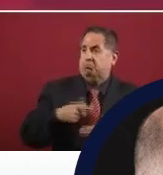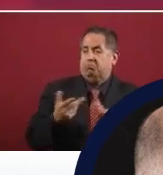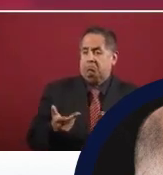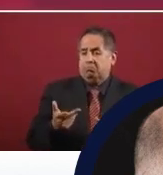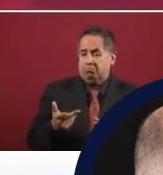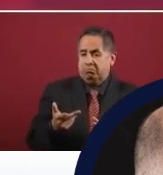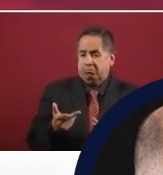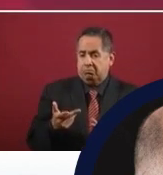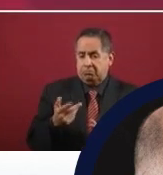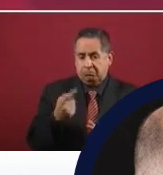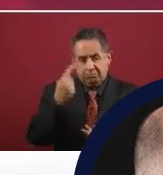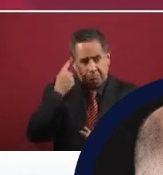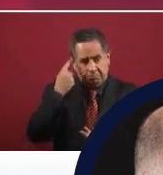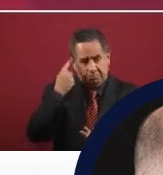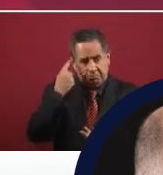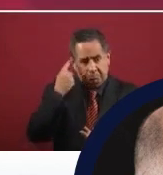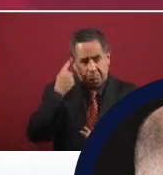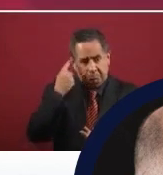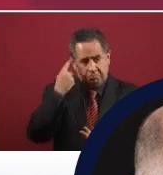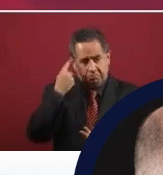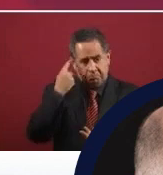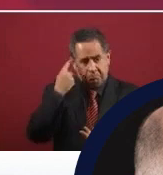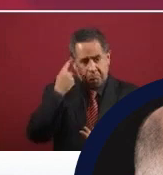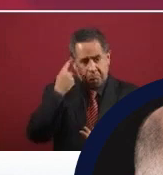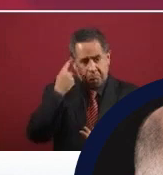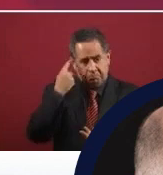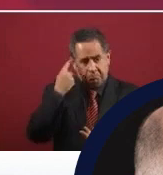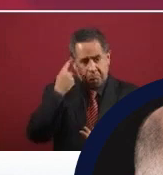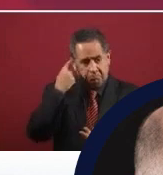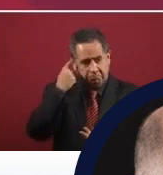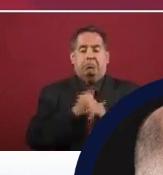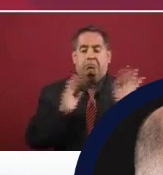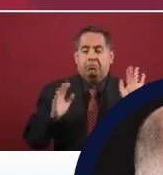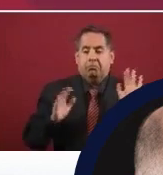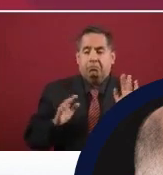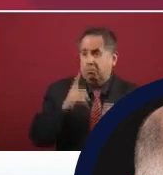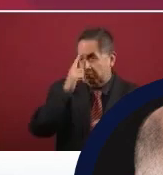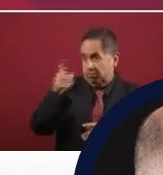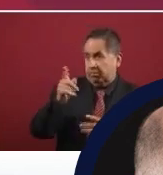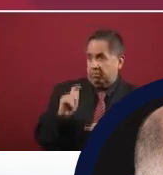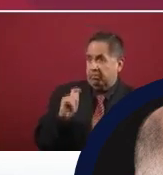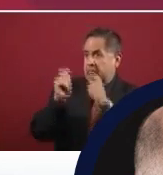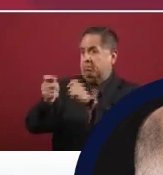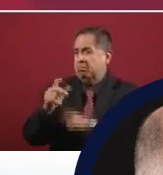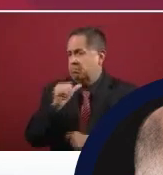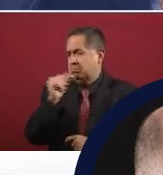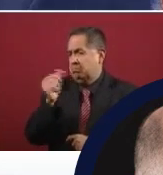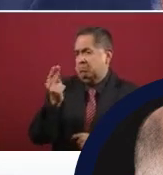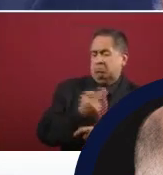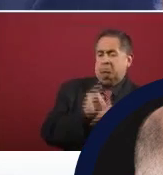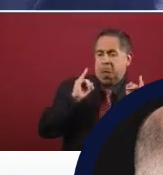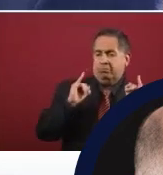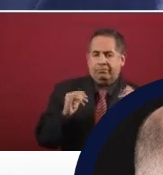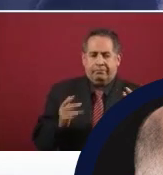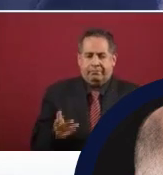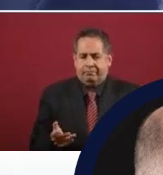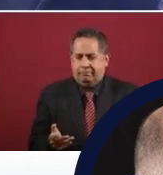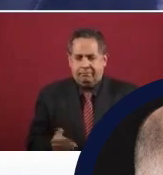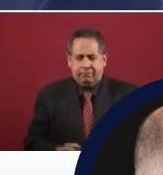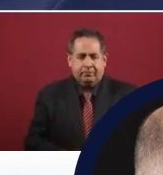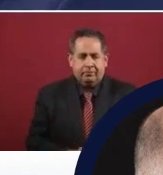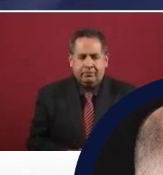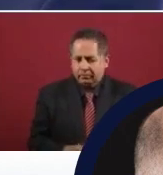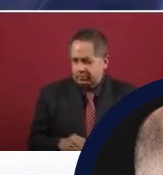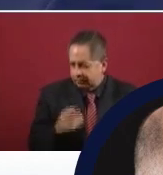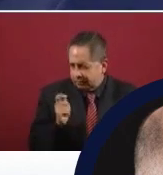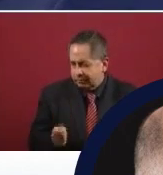tú generas un contenido, el contenido sigue siendo el medio tradicional, pero la difusión de ese contenido, las redes sociales